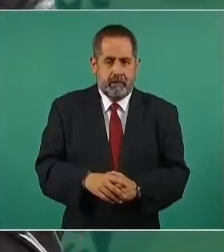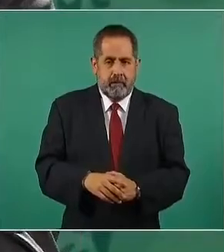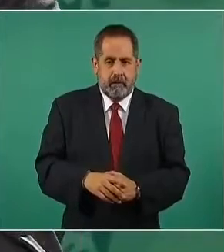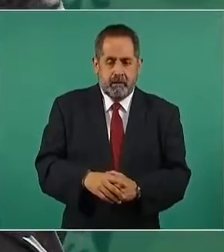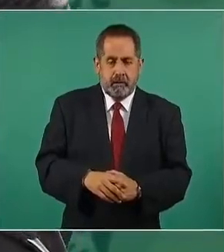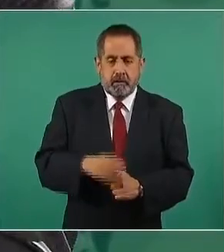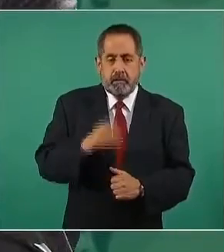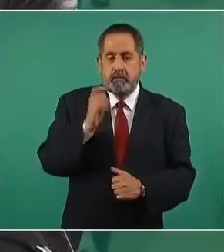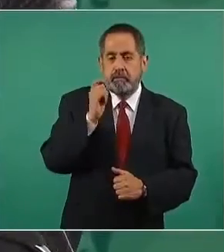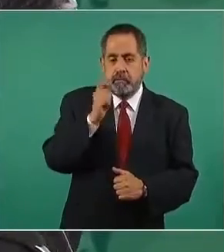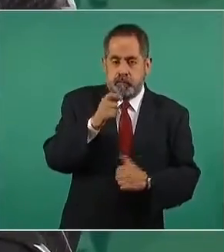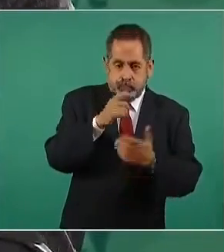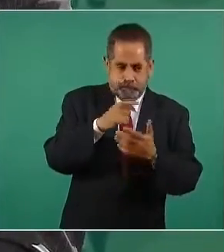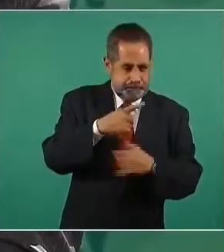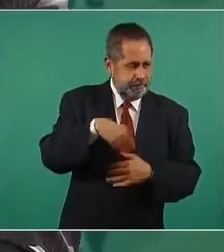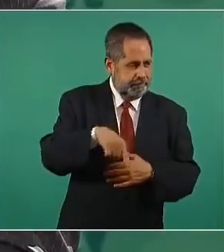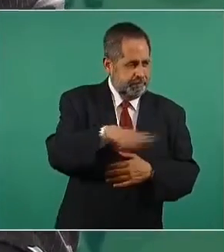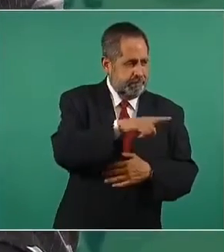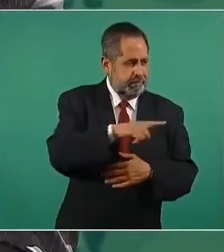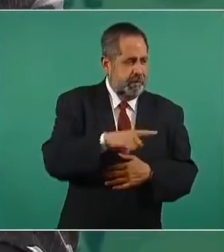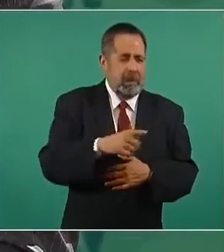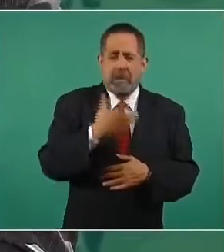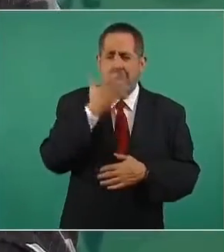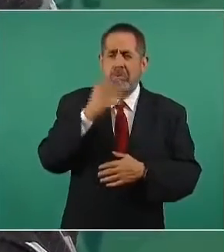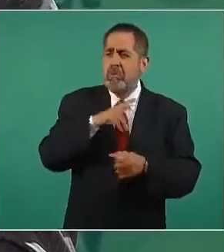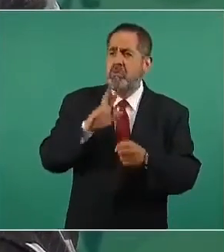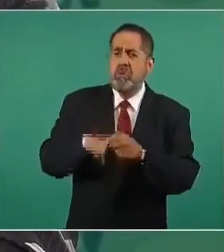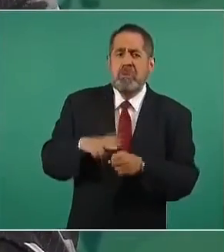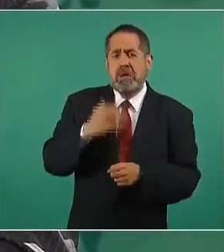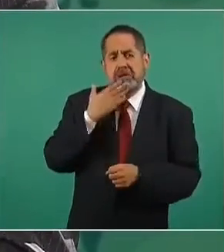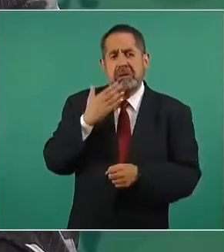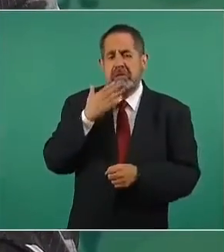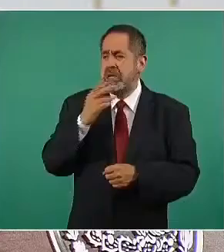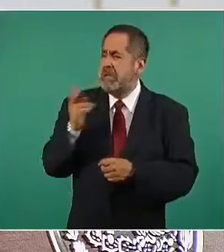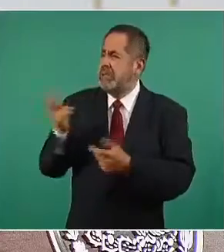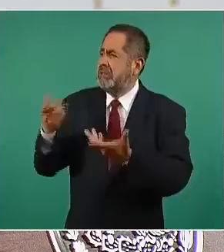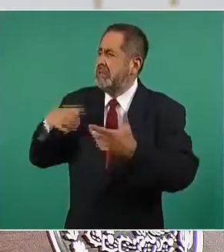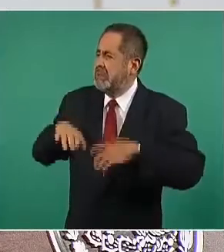y se les hizo normal, y la verdad